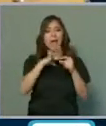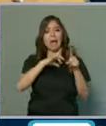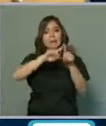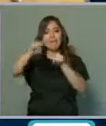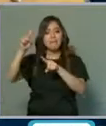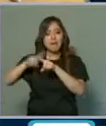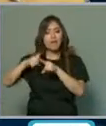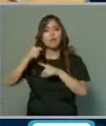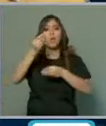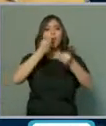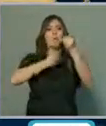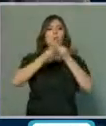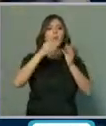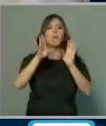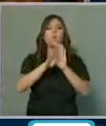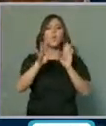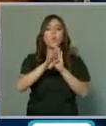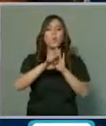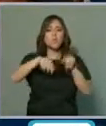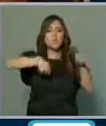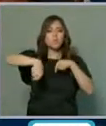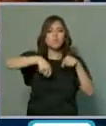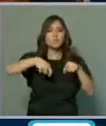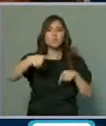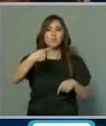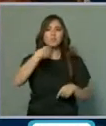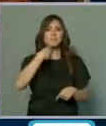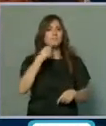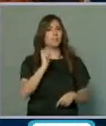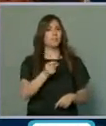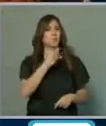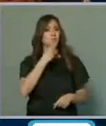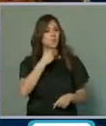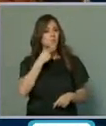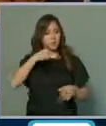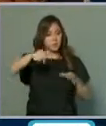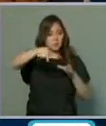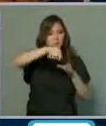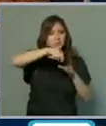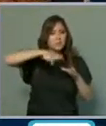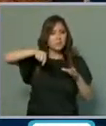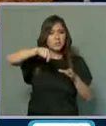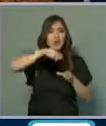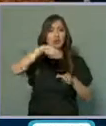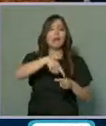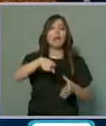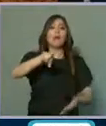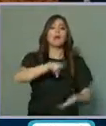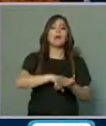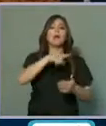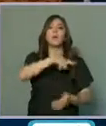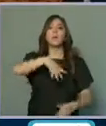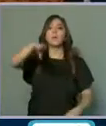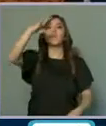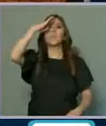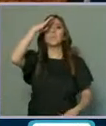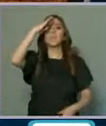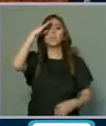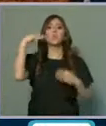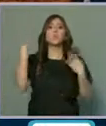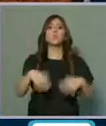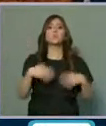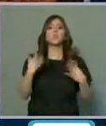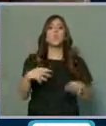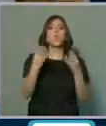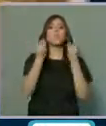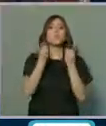Sí. que vienen unos como El agridulce. guisaditos dulces, ¿no? En unos aderecitos ahí. Tiene una cantidad que puede ser importante en cuanto